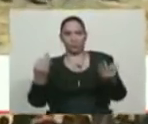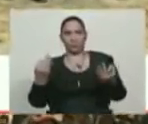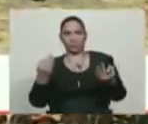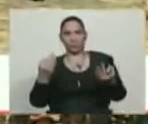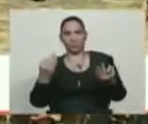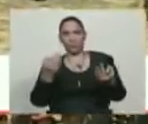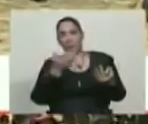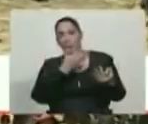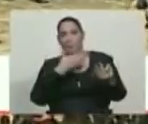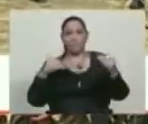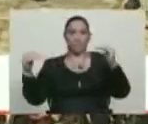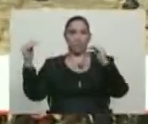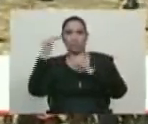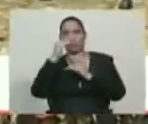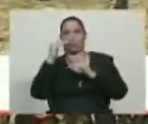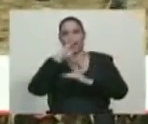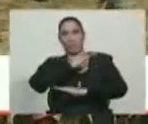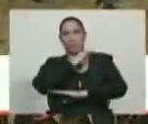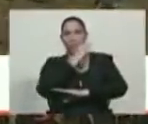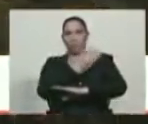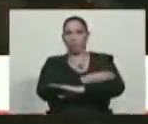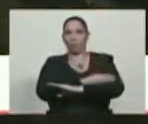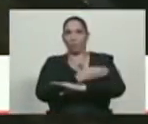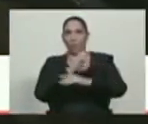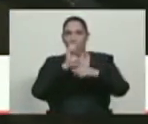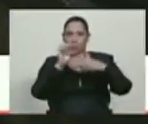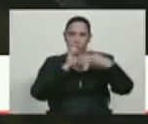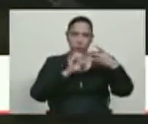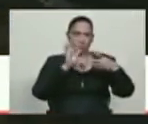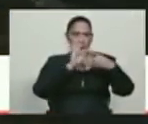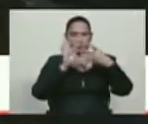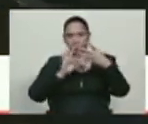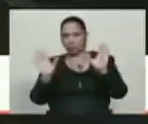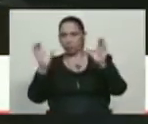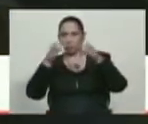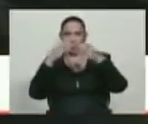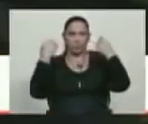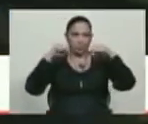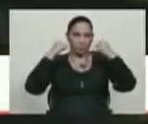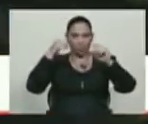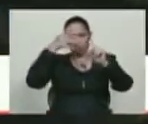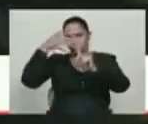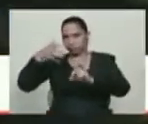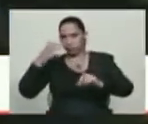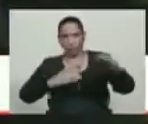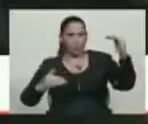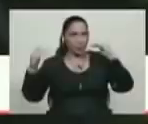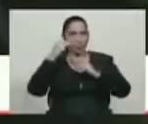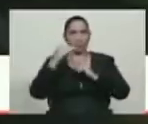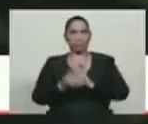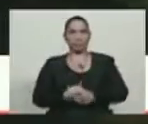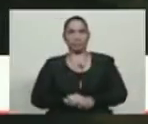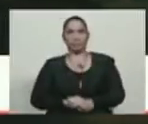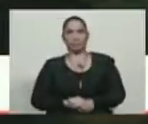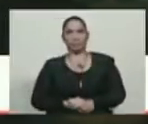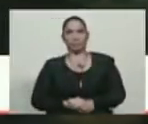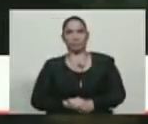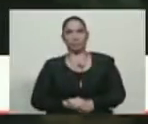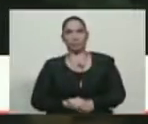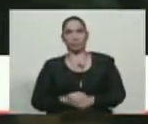mayor fortaleza de estructura funcional, de equipamiento, de entrenamiento, de moral y de